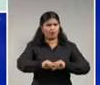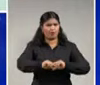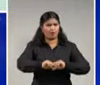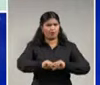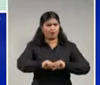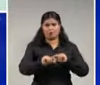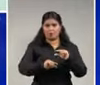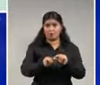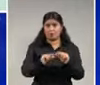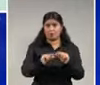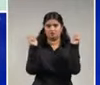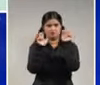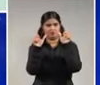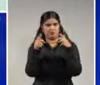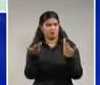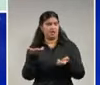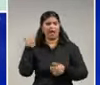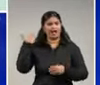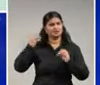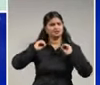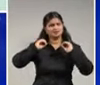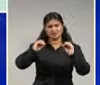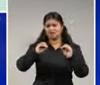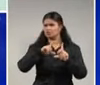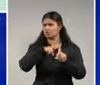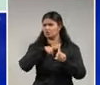presentando, y de lo único que nos puede servir